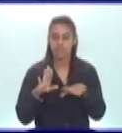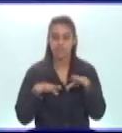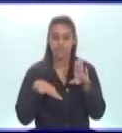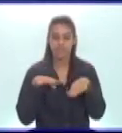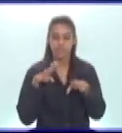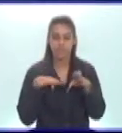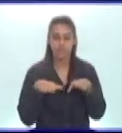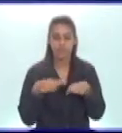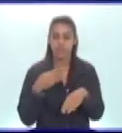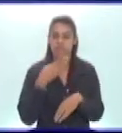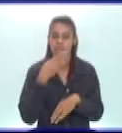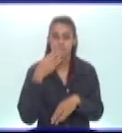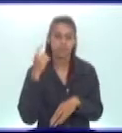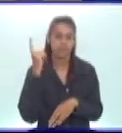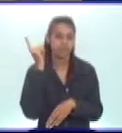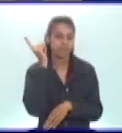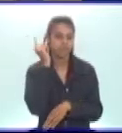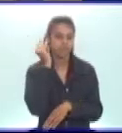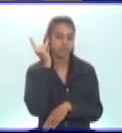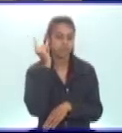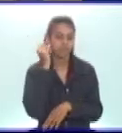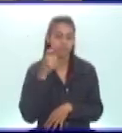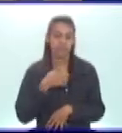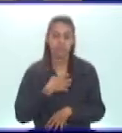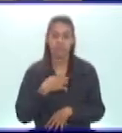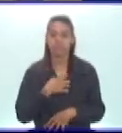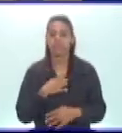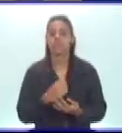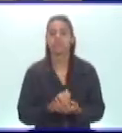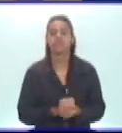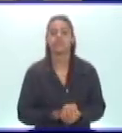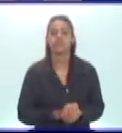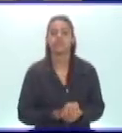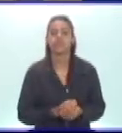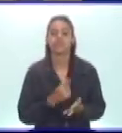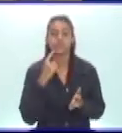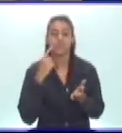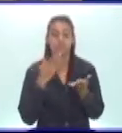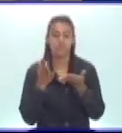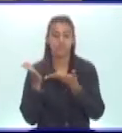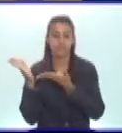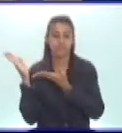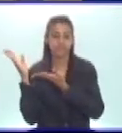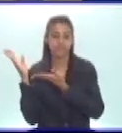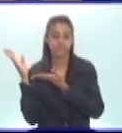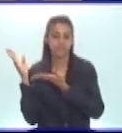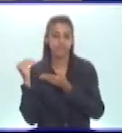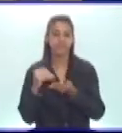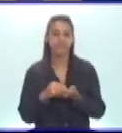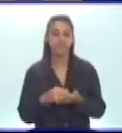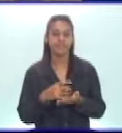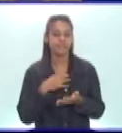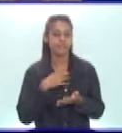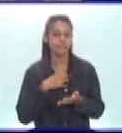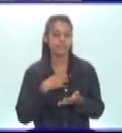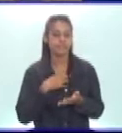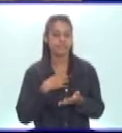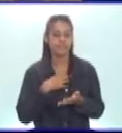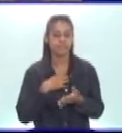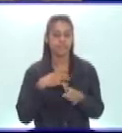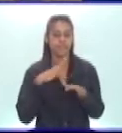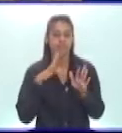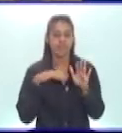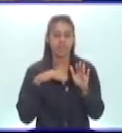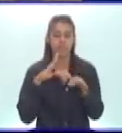la pérdida auditiva que presentan. En esta gráfica de frecuencia, a un lado tenemos los